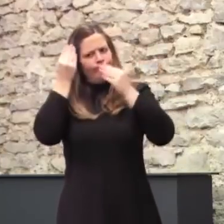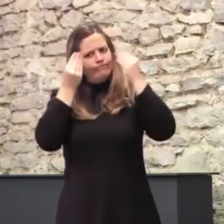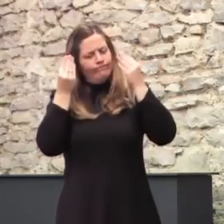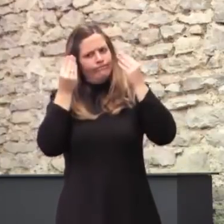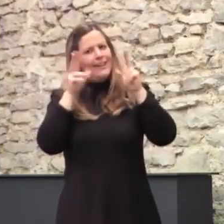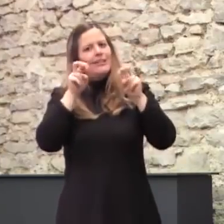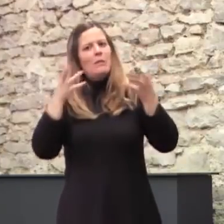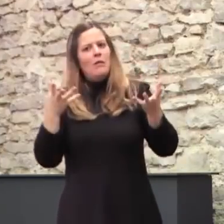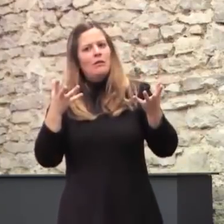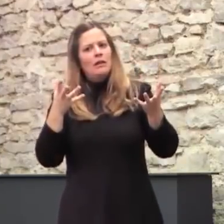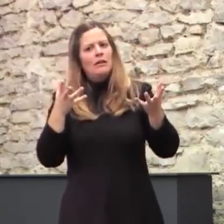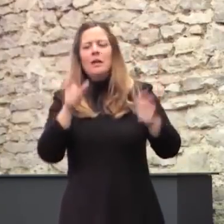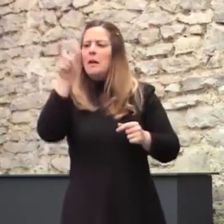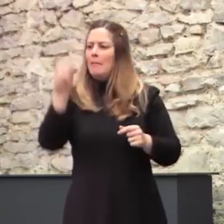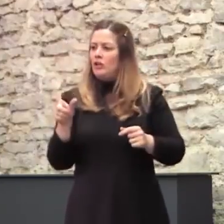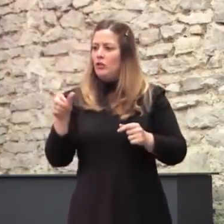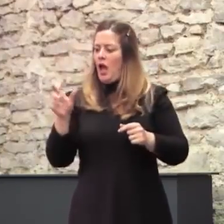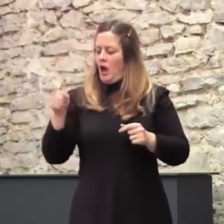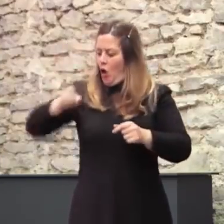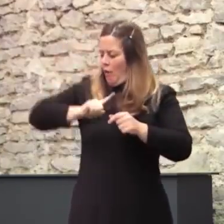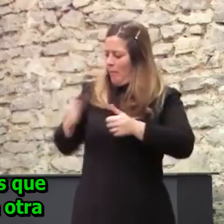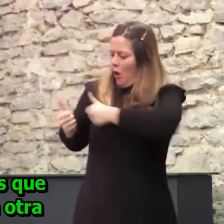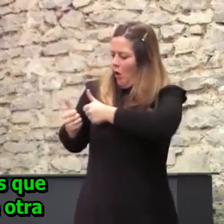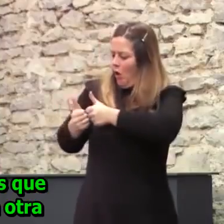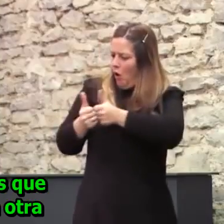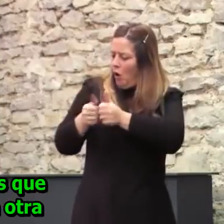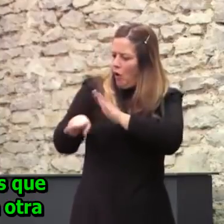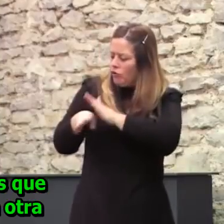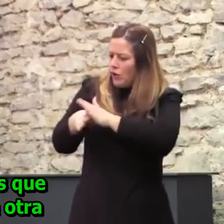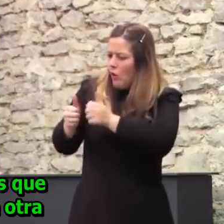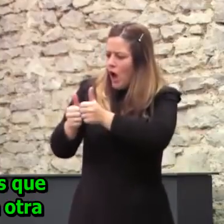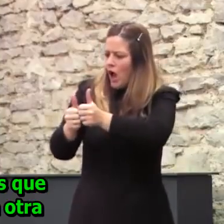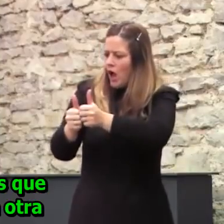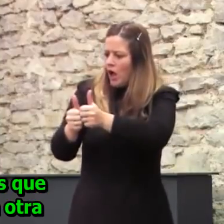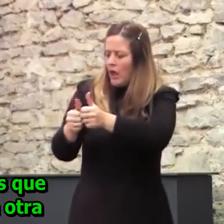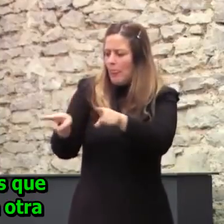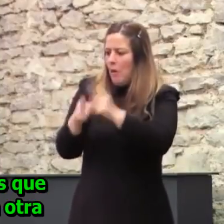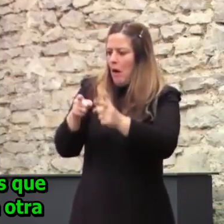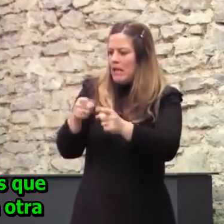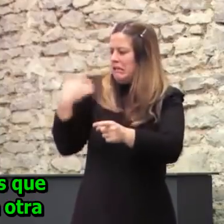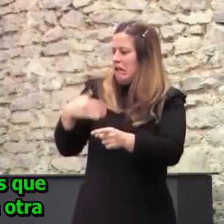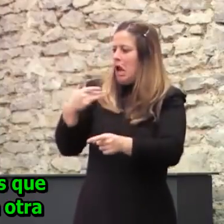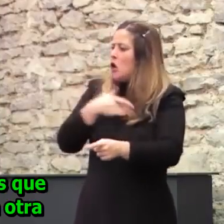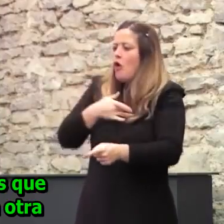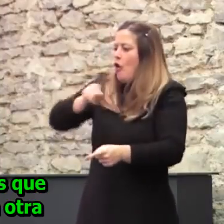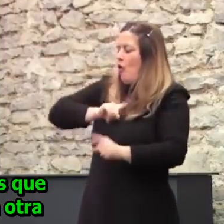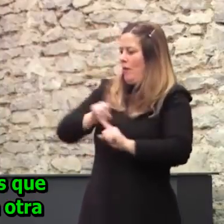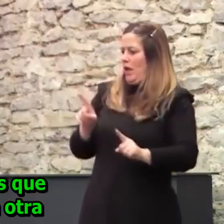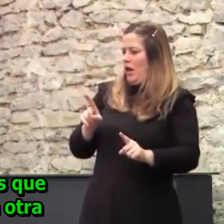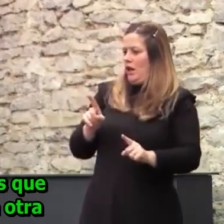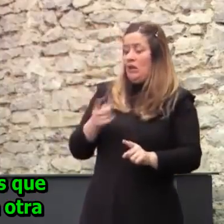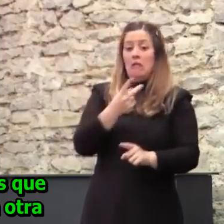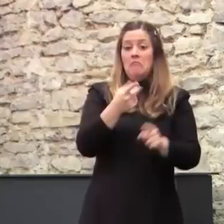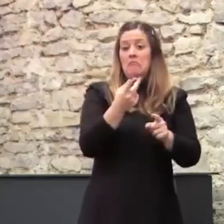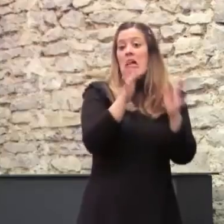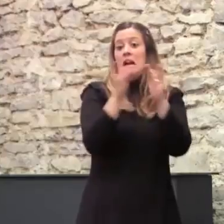la gente sigue contigo aunque no te quiera? Es decir, porque hay relaciones en las que una de las dos personas no quiere a